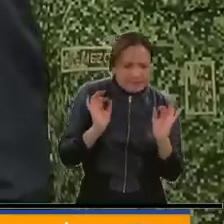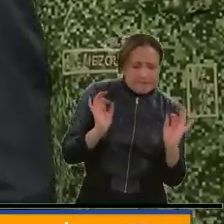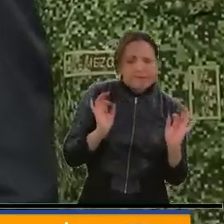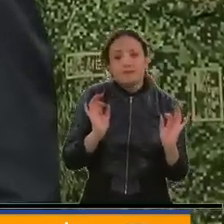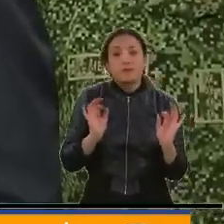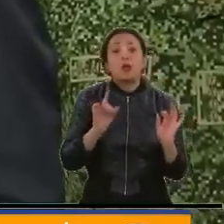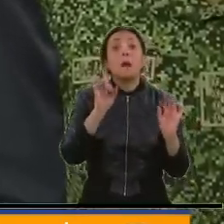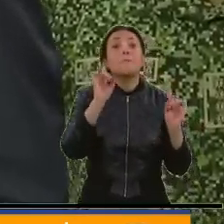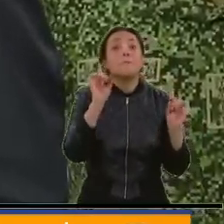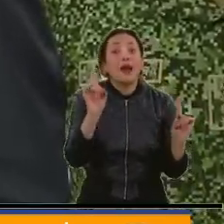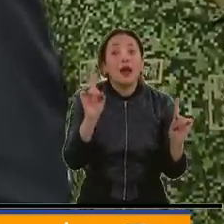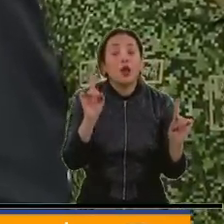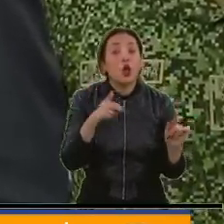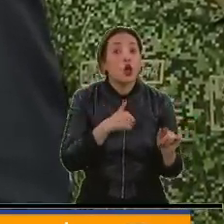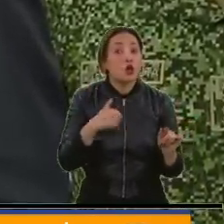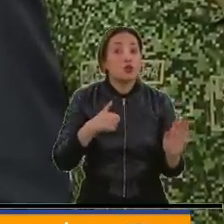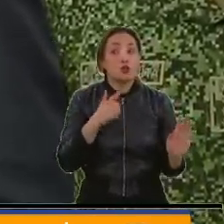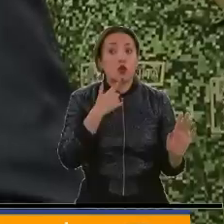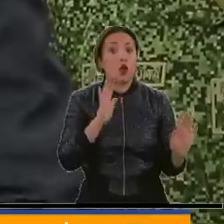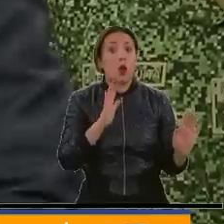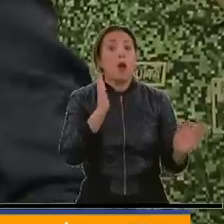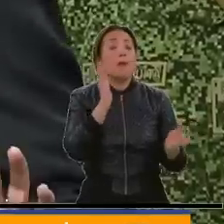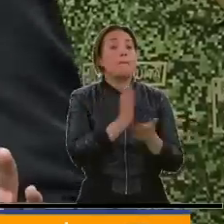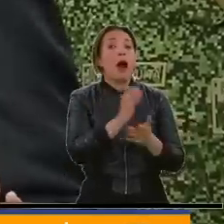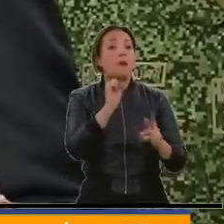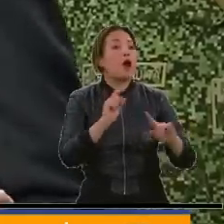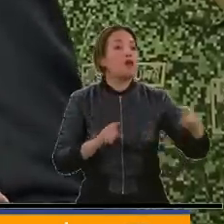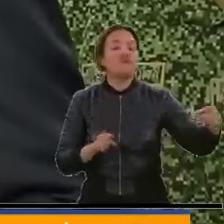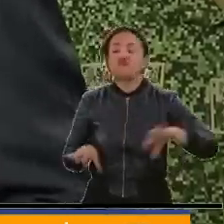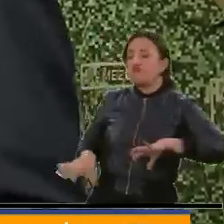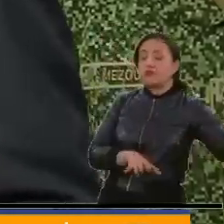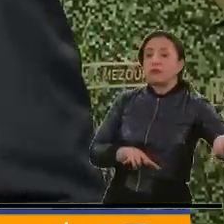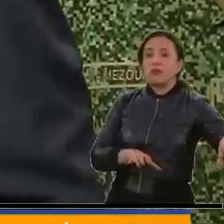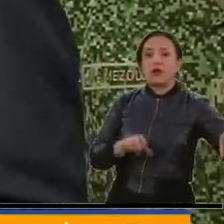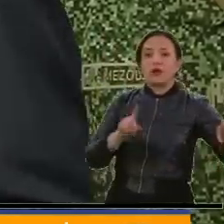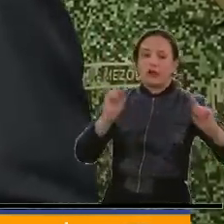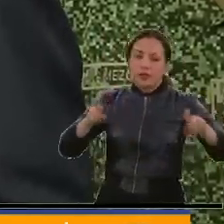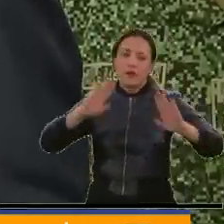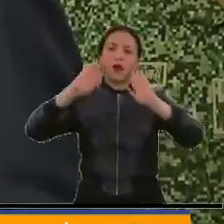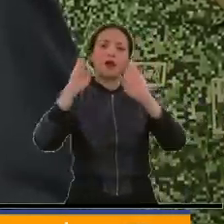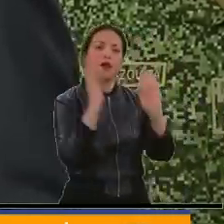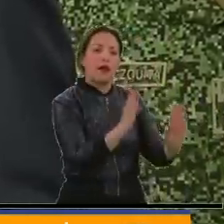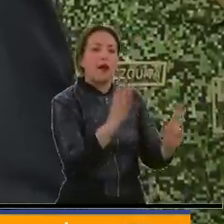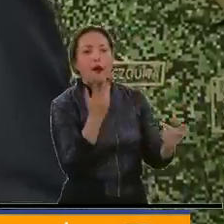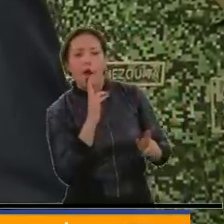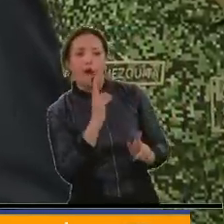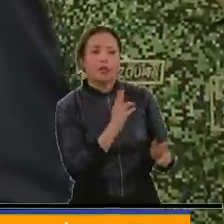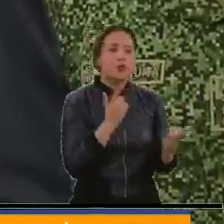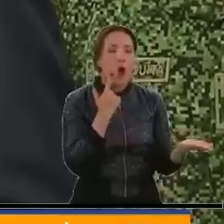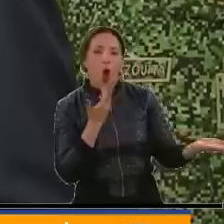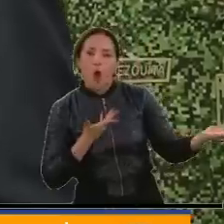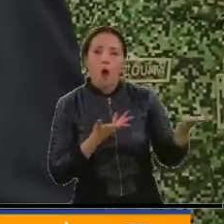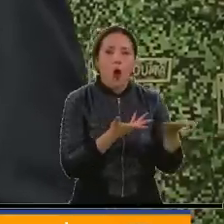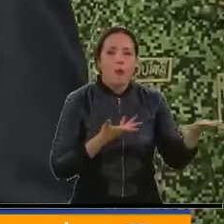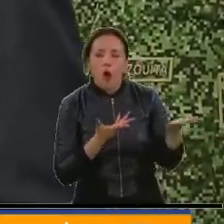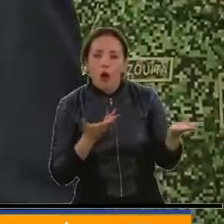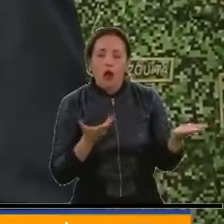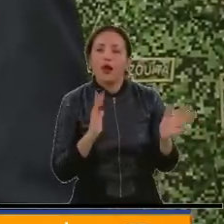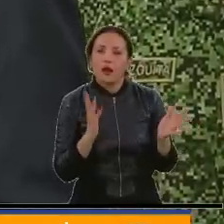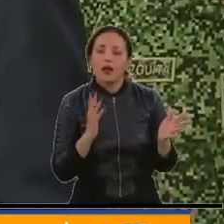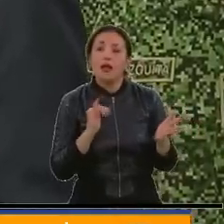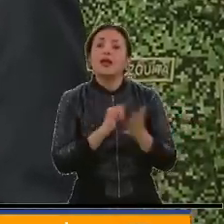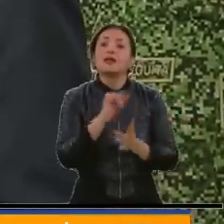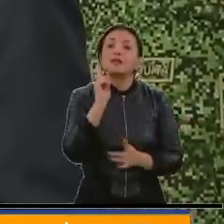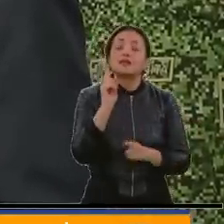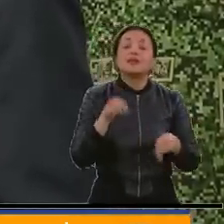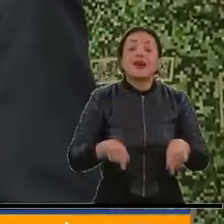estamos exentos de que haya una reacción de la contraparte que hay que atender o hay que responder de alguna manera. El terreno de